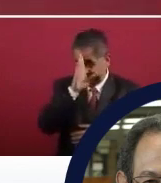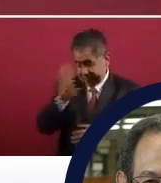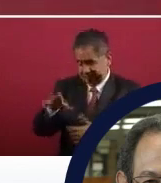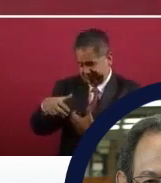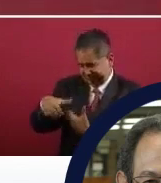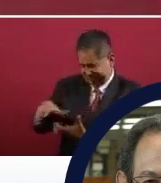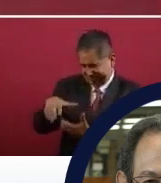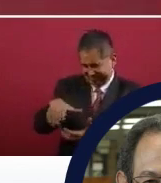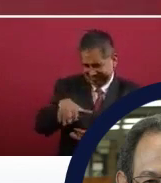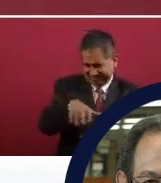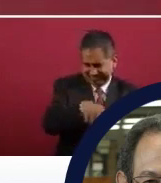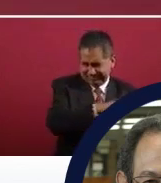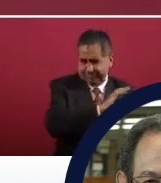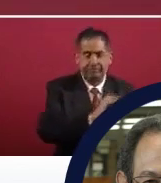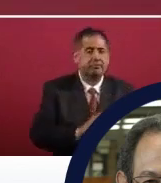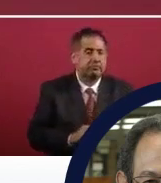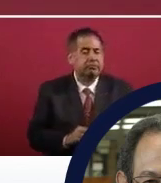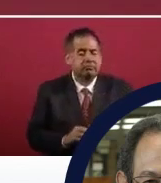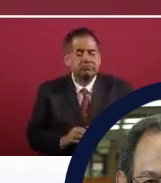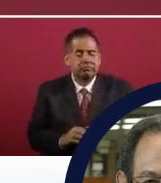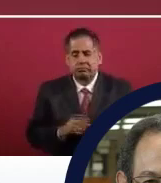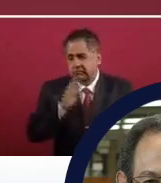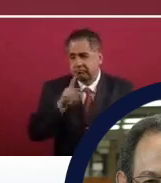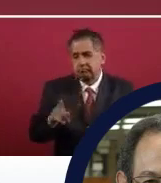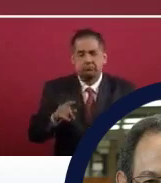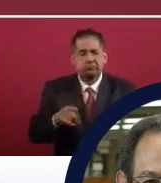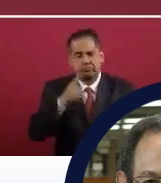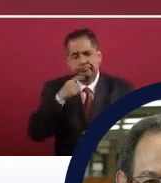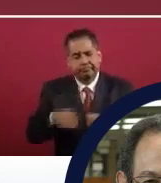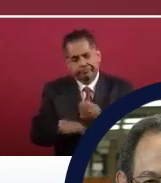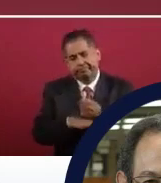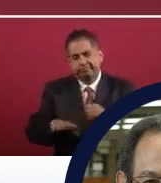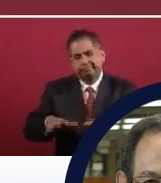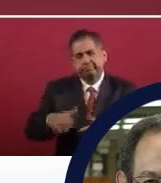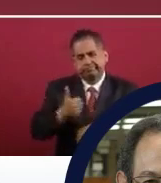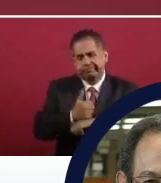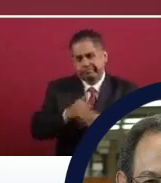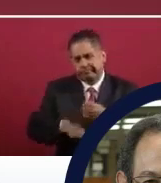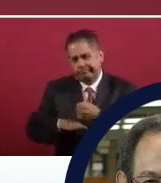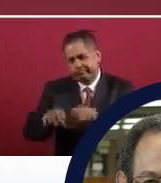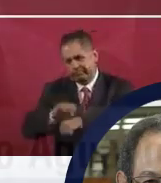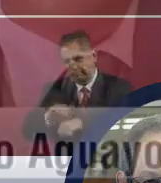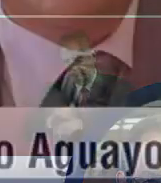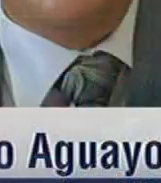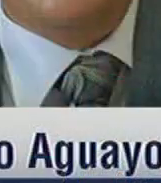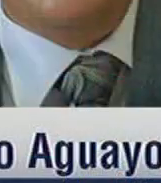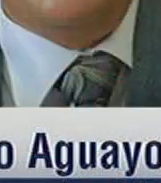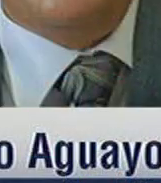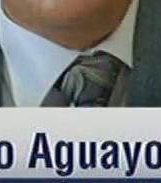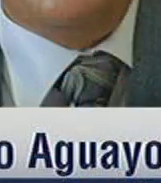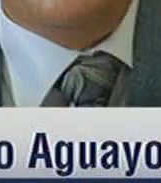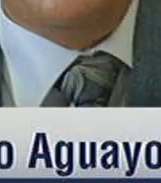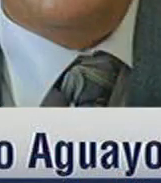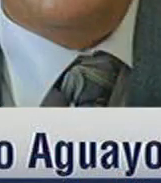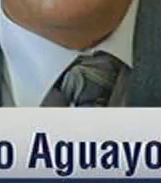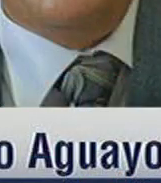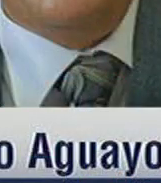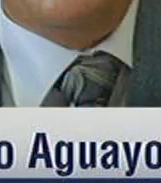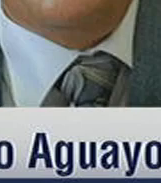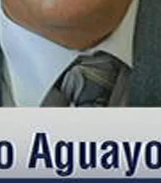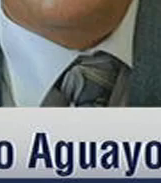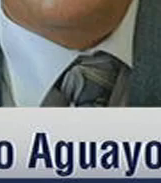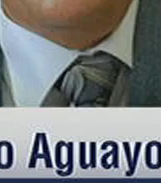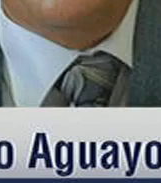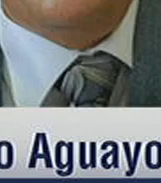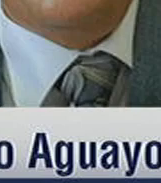Entonces, vamos bien. ¿Ve usted que es un presidente que está, dice usted, apoyando solo a las víctimas que le aplauden? Y